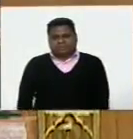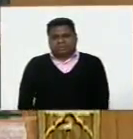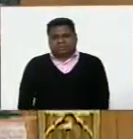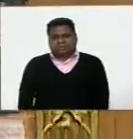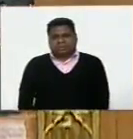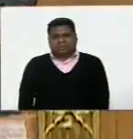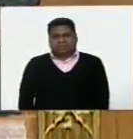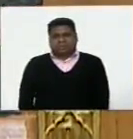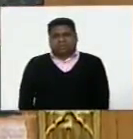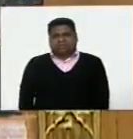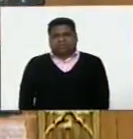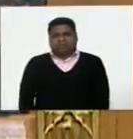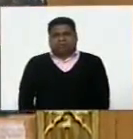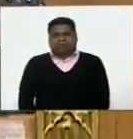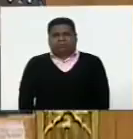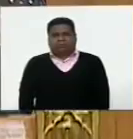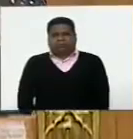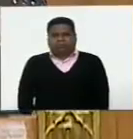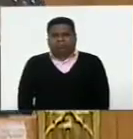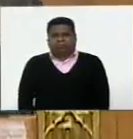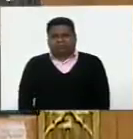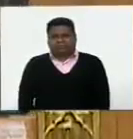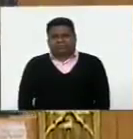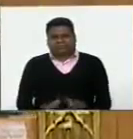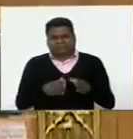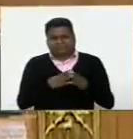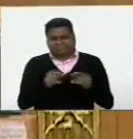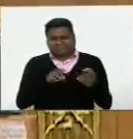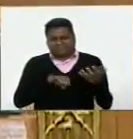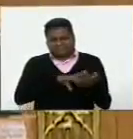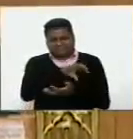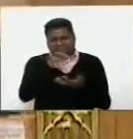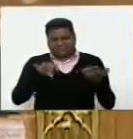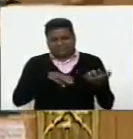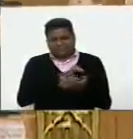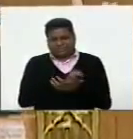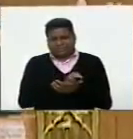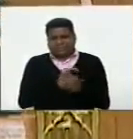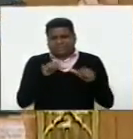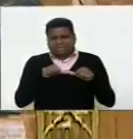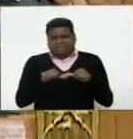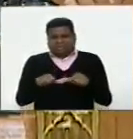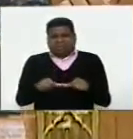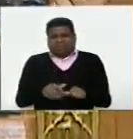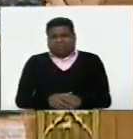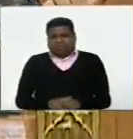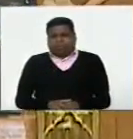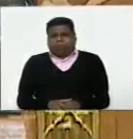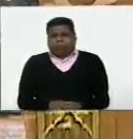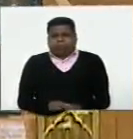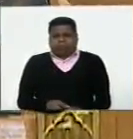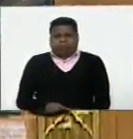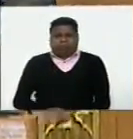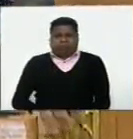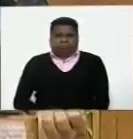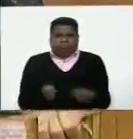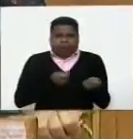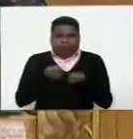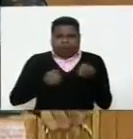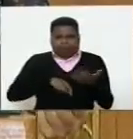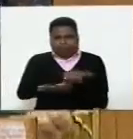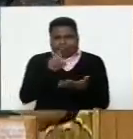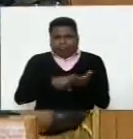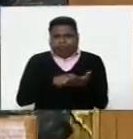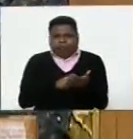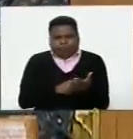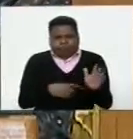la pedagogía de la crueldad. La guerra es la instauración de la dominación a partir